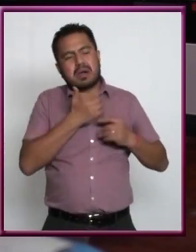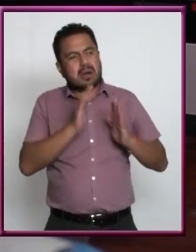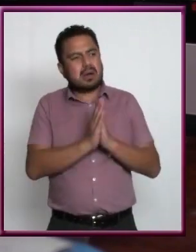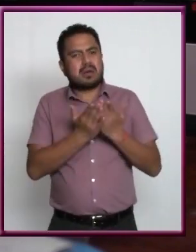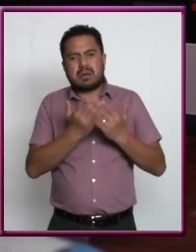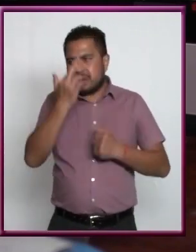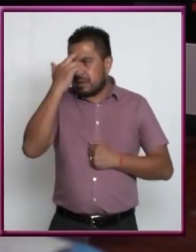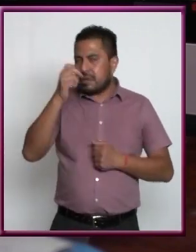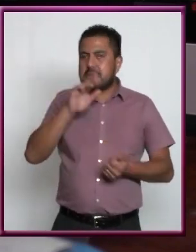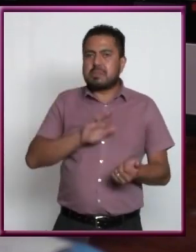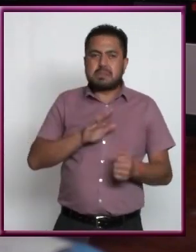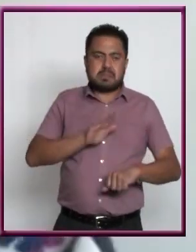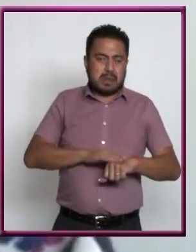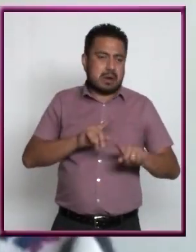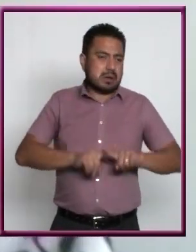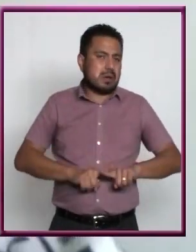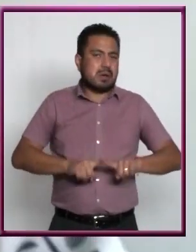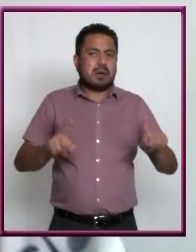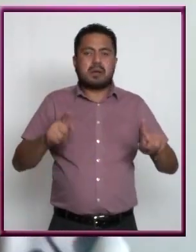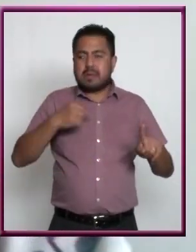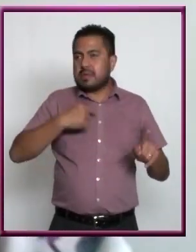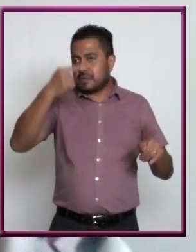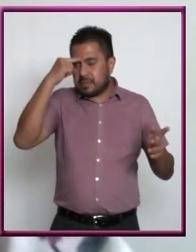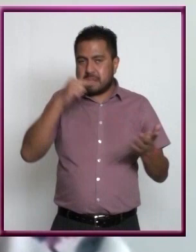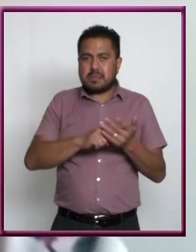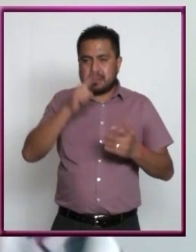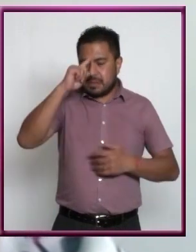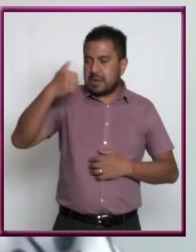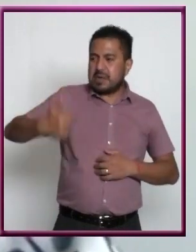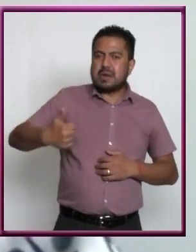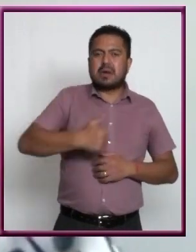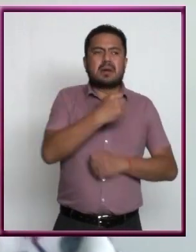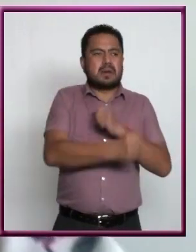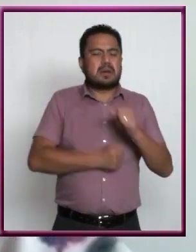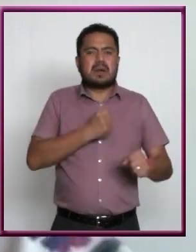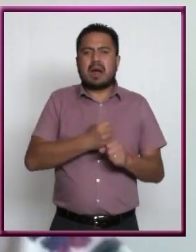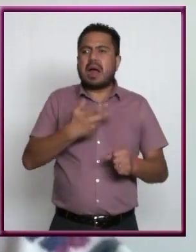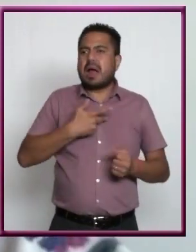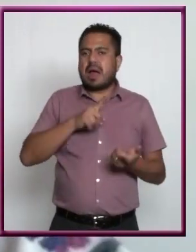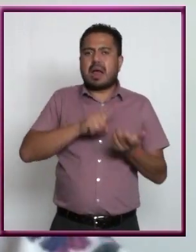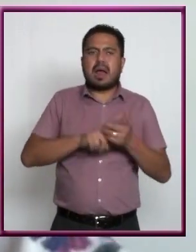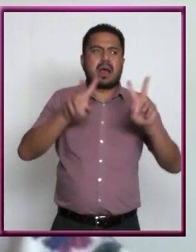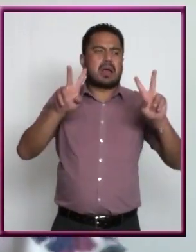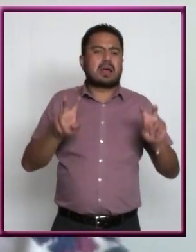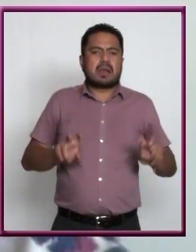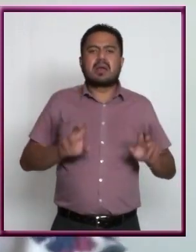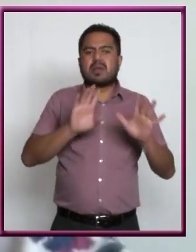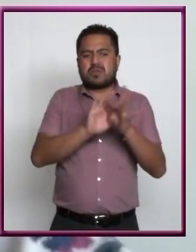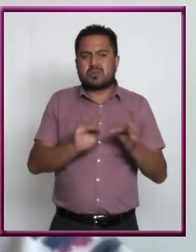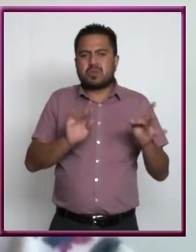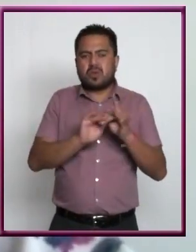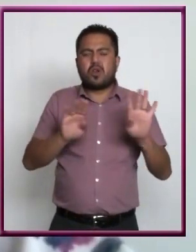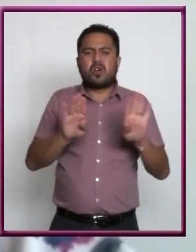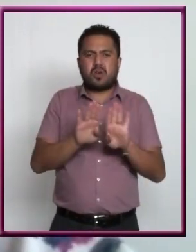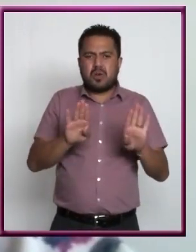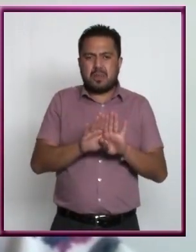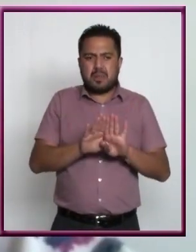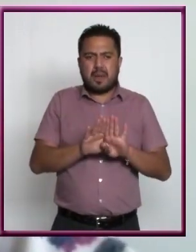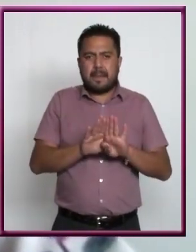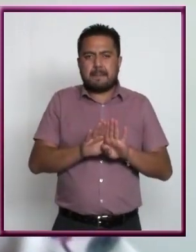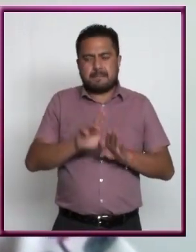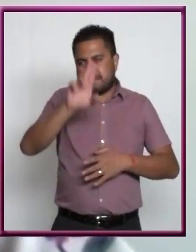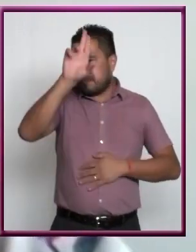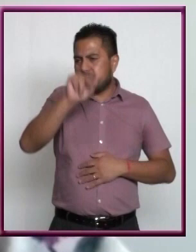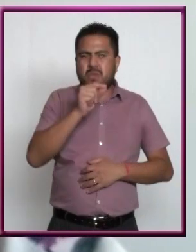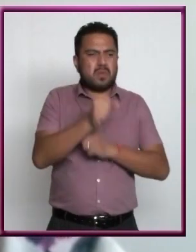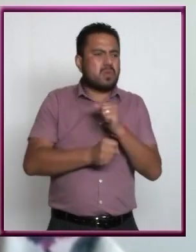por razones muy diferentes. Sí. Entonces yo creo que para cada edad hay un tema y hay una manera de explicarlo y